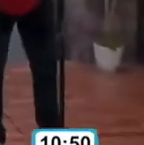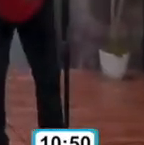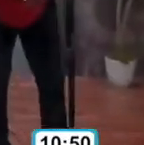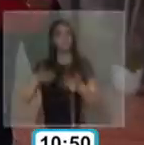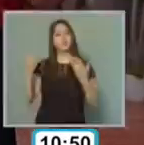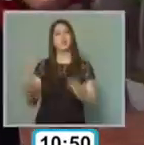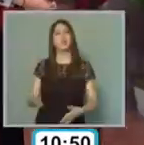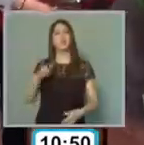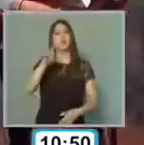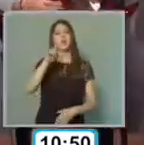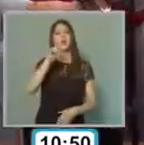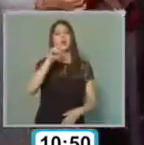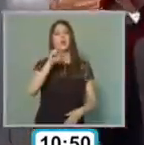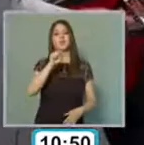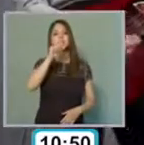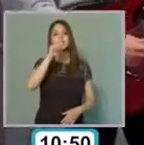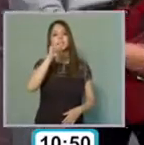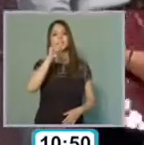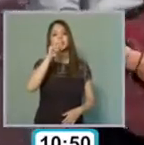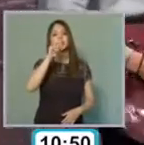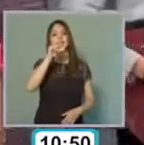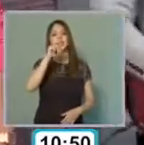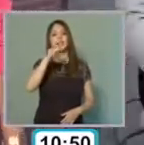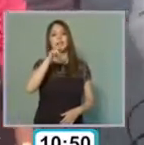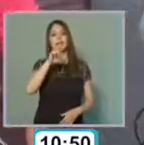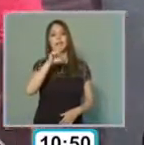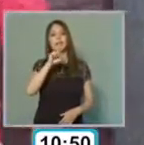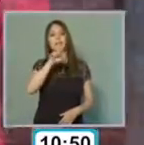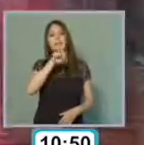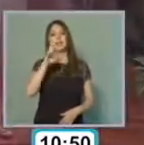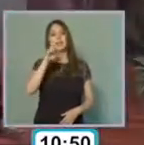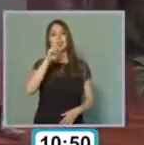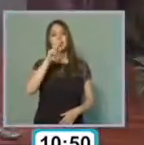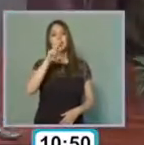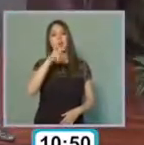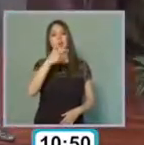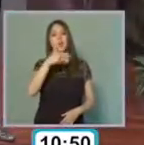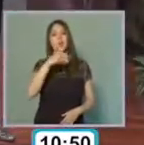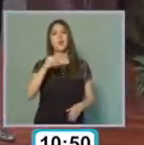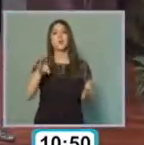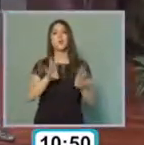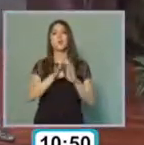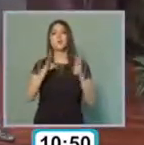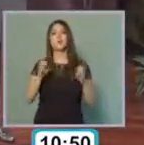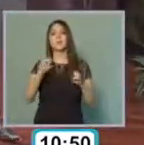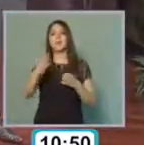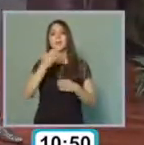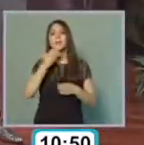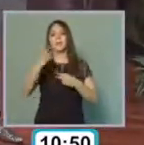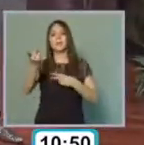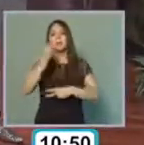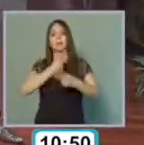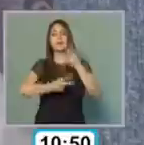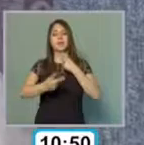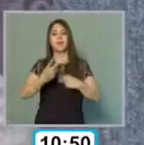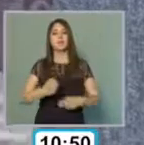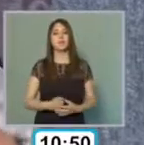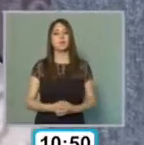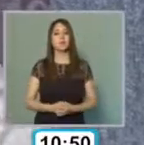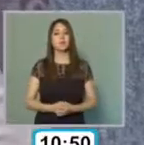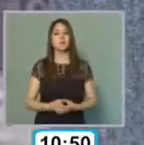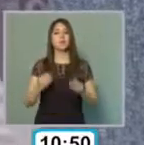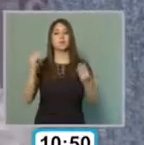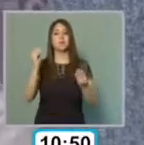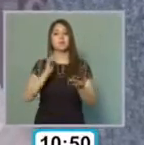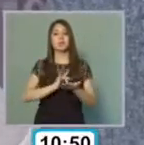Los Titanes de Durango. ¿Cómo están, muchachos? Bienvenidos. Bien, muchas gracias, muy contentos aquí, gracias